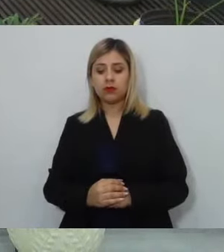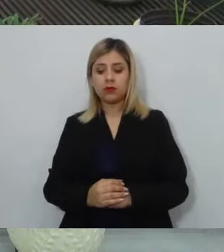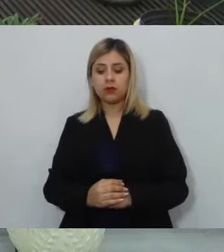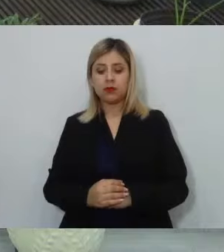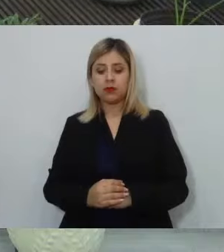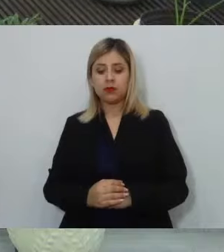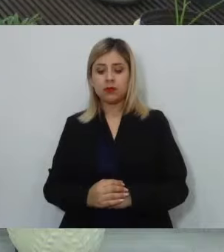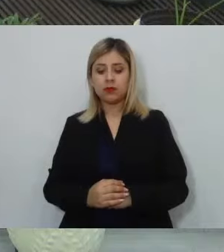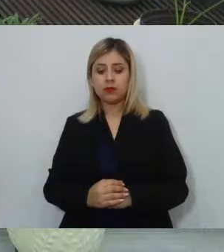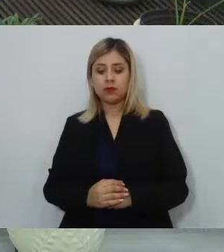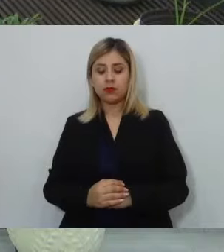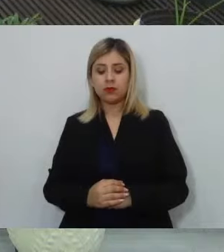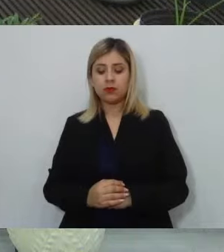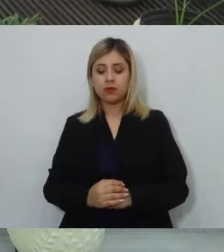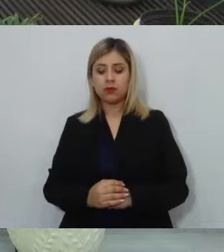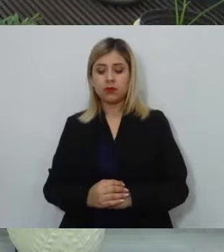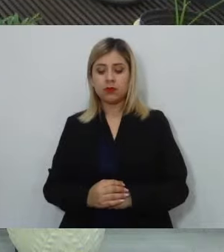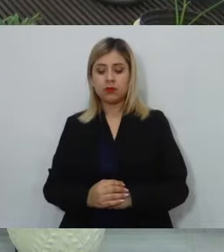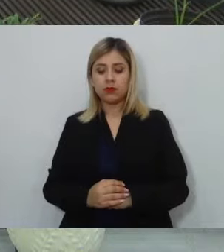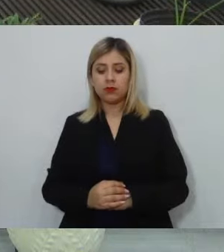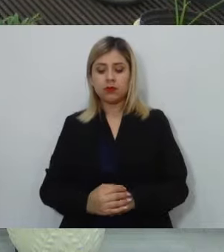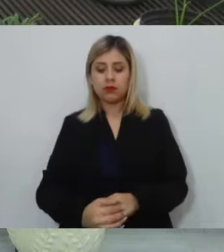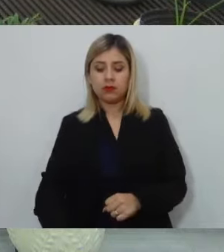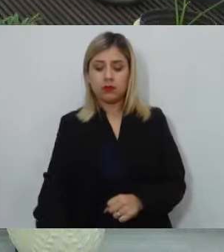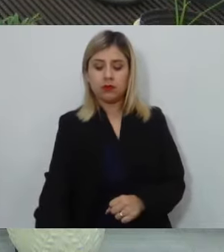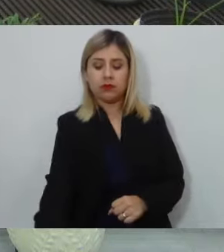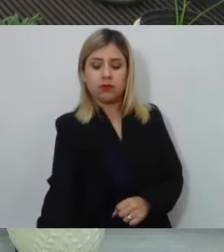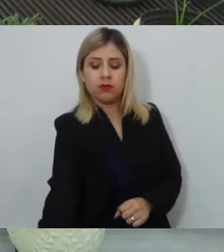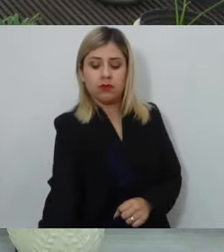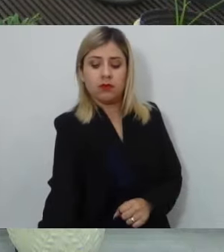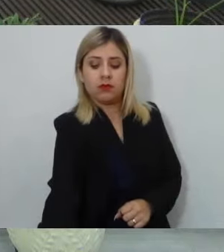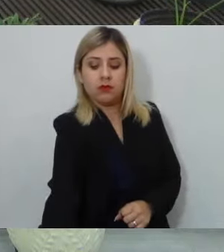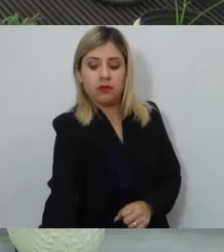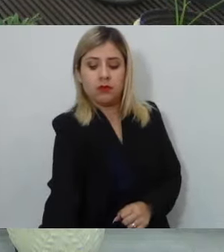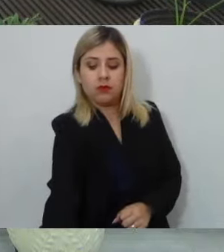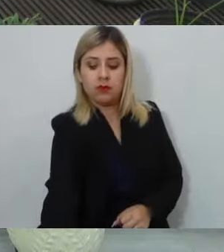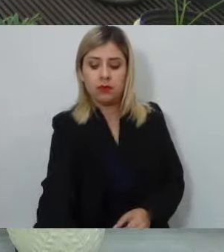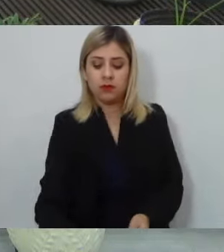planteamientos que que formuló la consejera soad